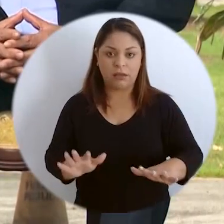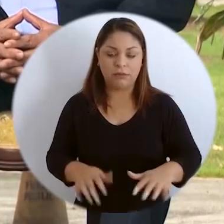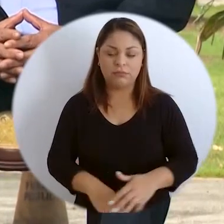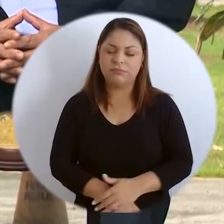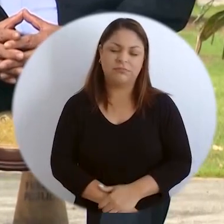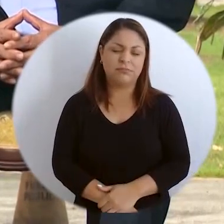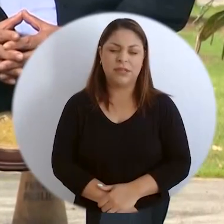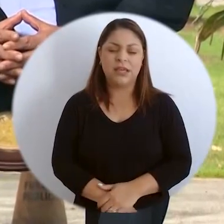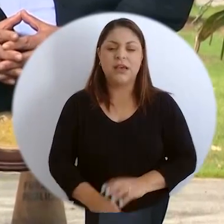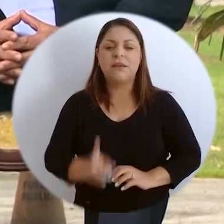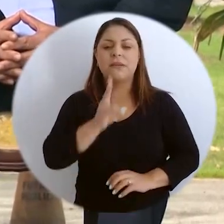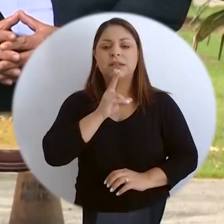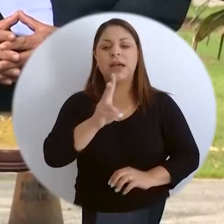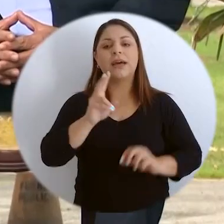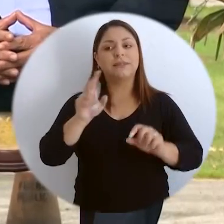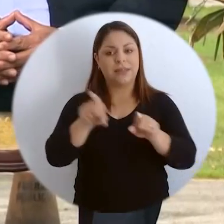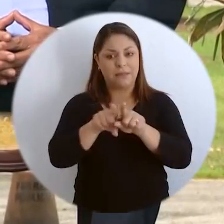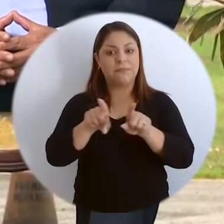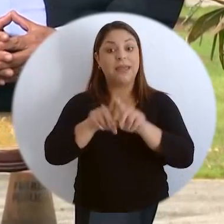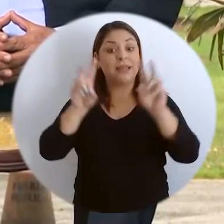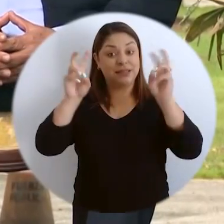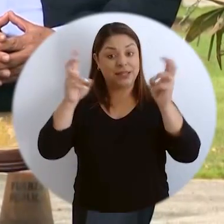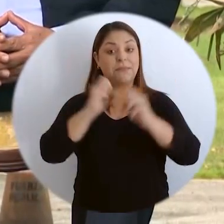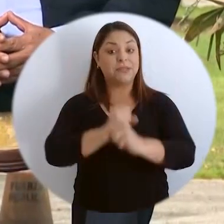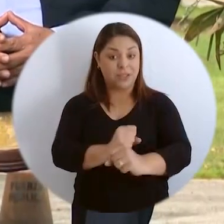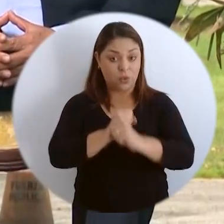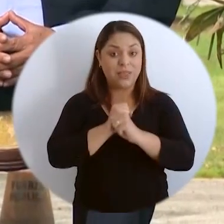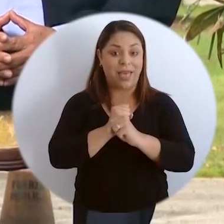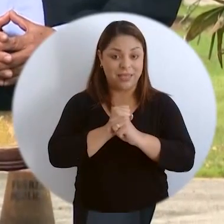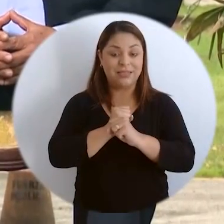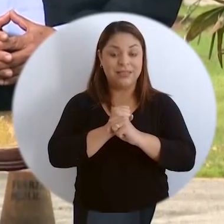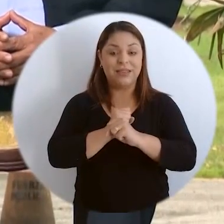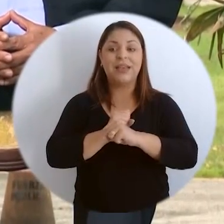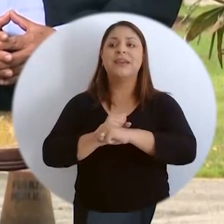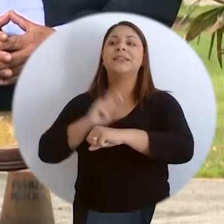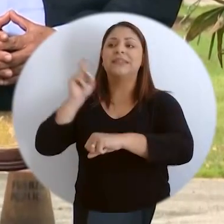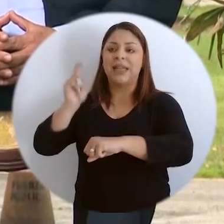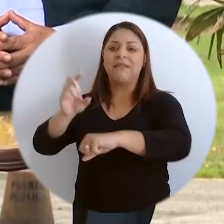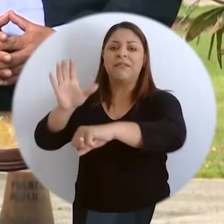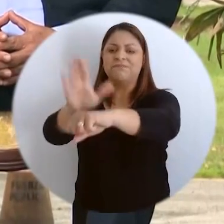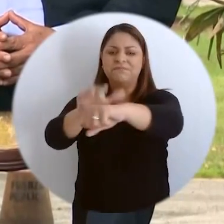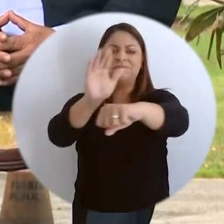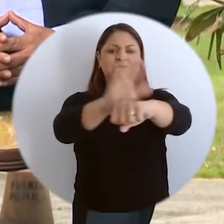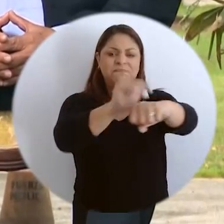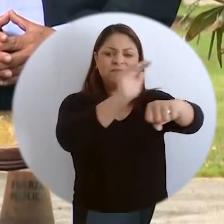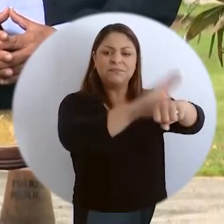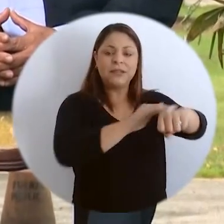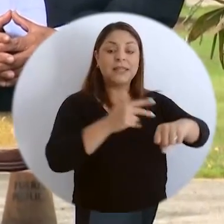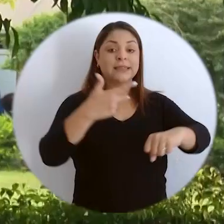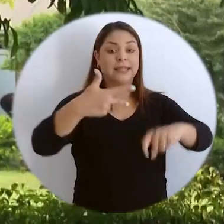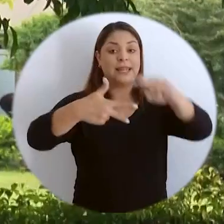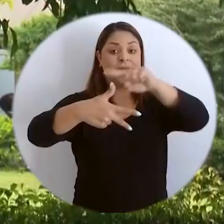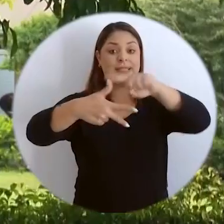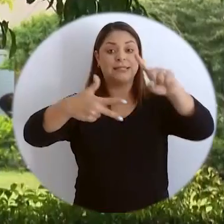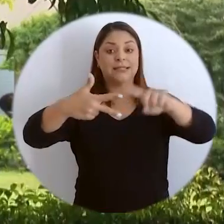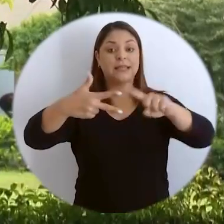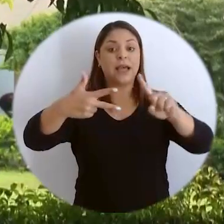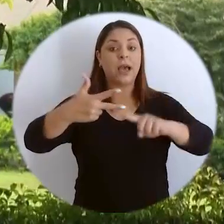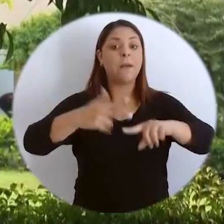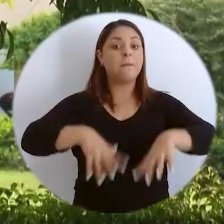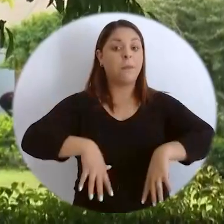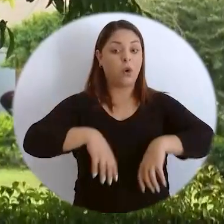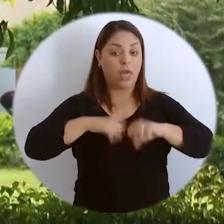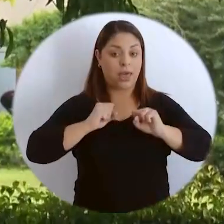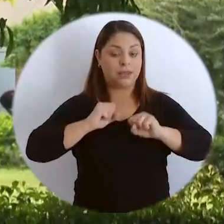tema de la seguridad. Una convocatoria a los 3 poderes de la República, porque ahora son